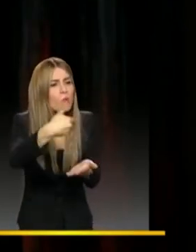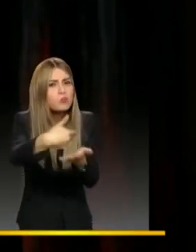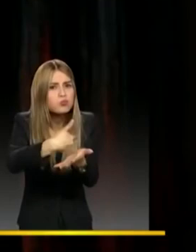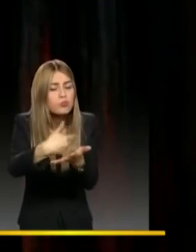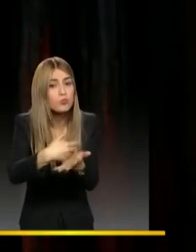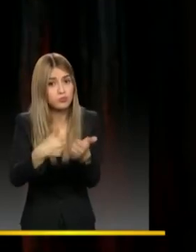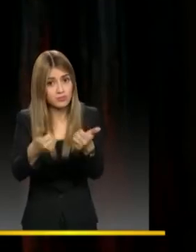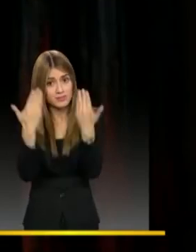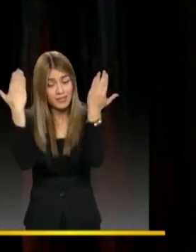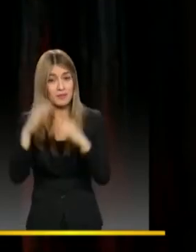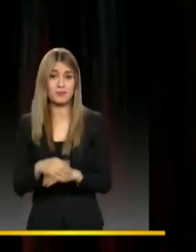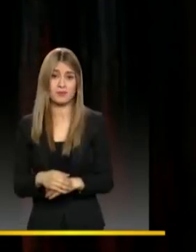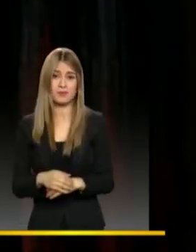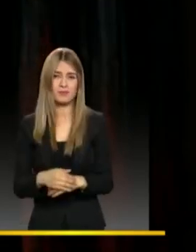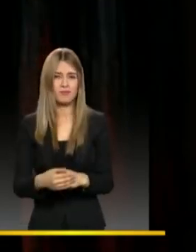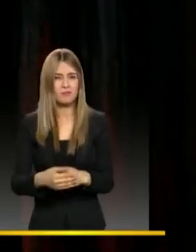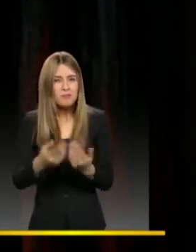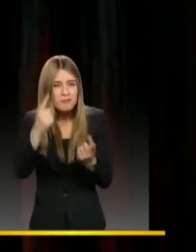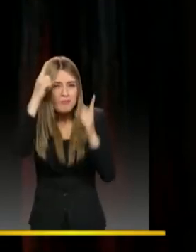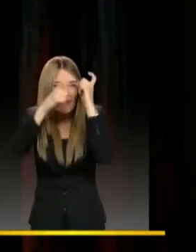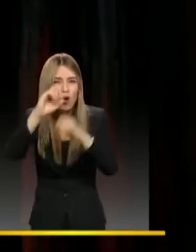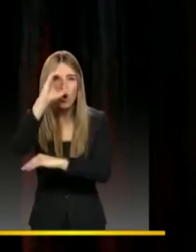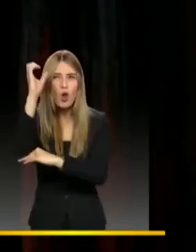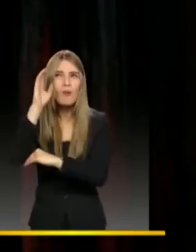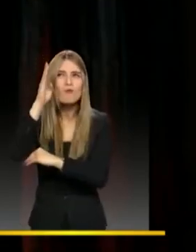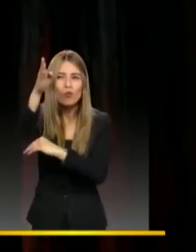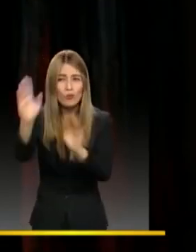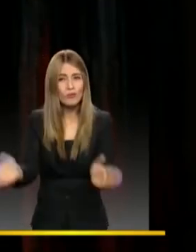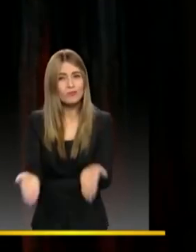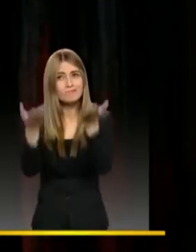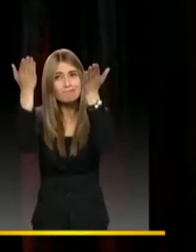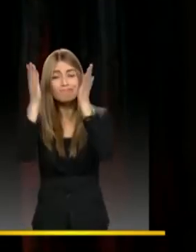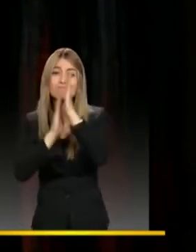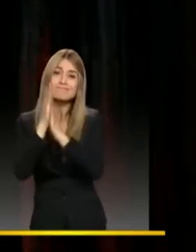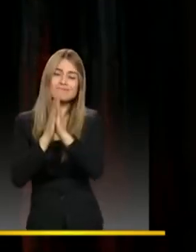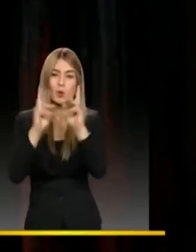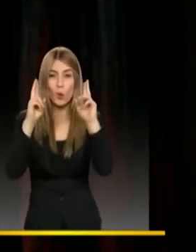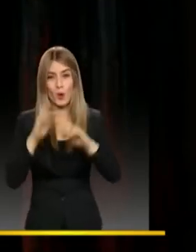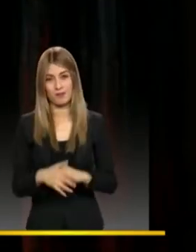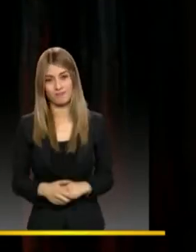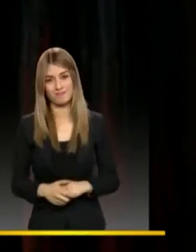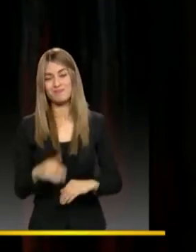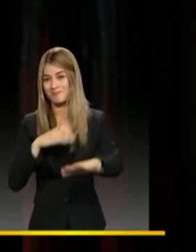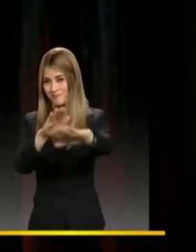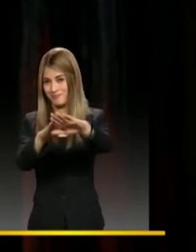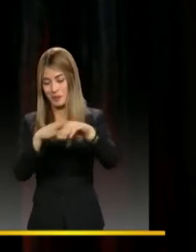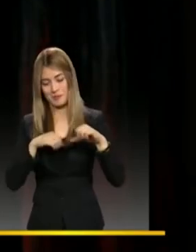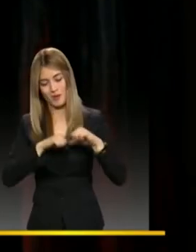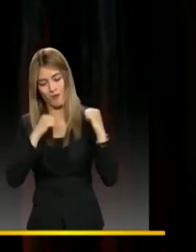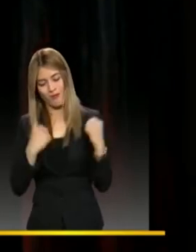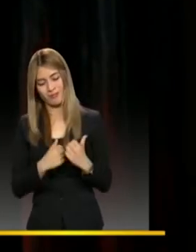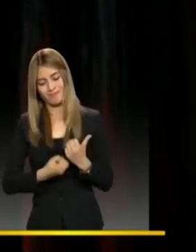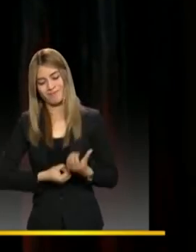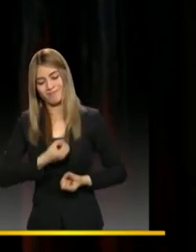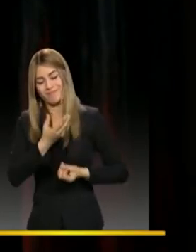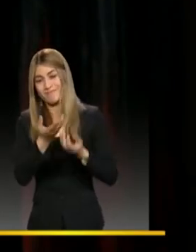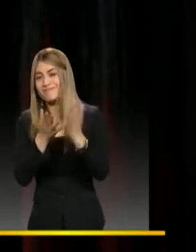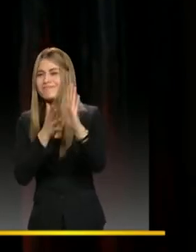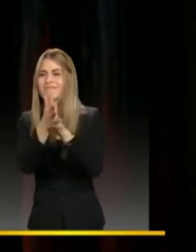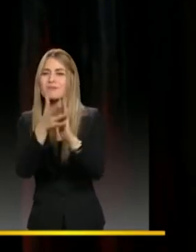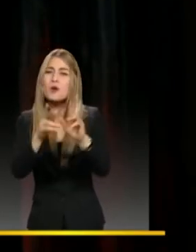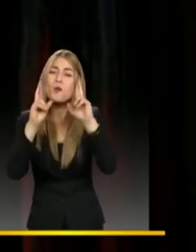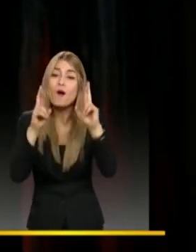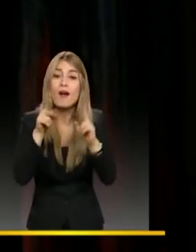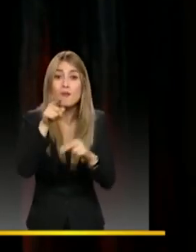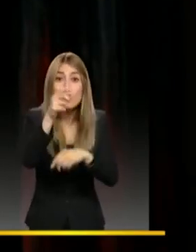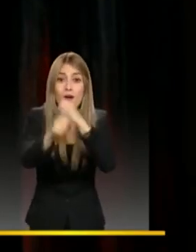esperanza. A todos les quiero desear, desde el fondo de mi corazón, un 2018 lleno